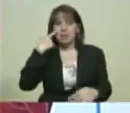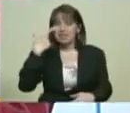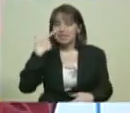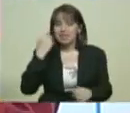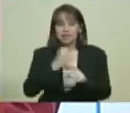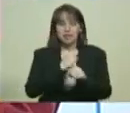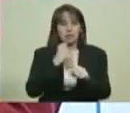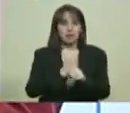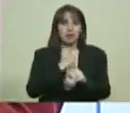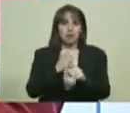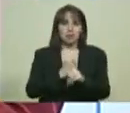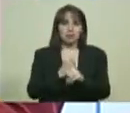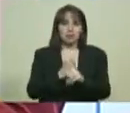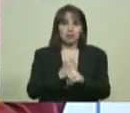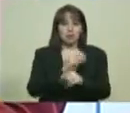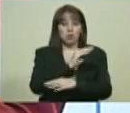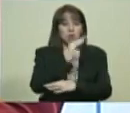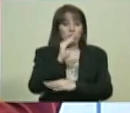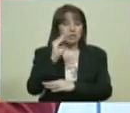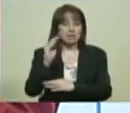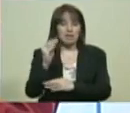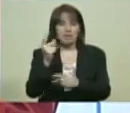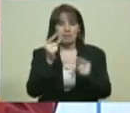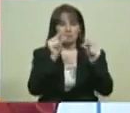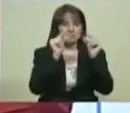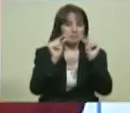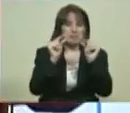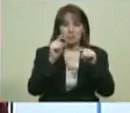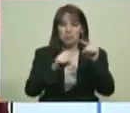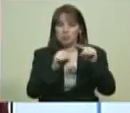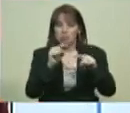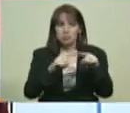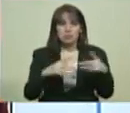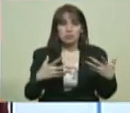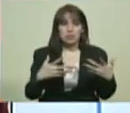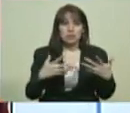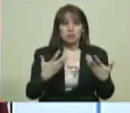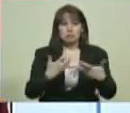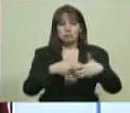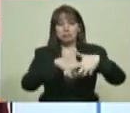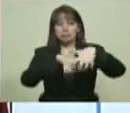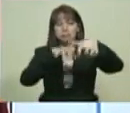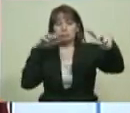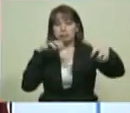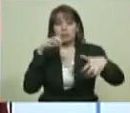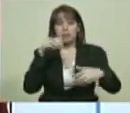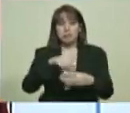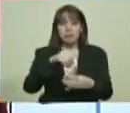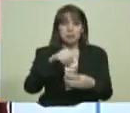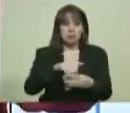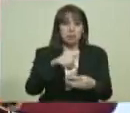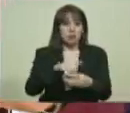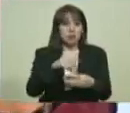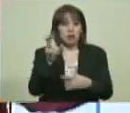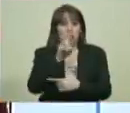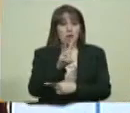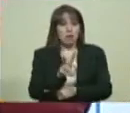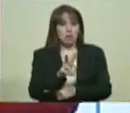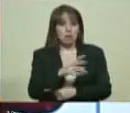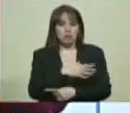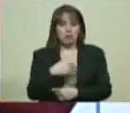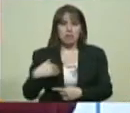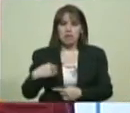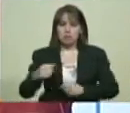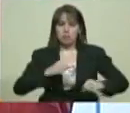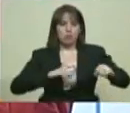trabajo. Cuidando los detalles. Hay una gran mayoría de venezolanos que está muy motivado y es la